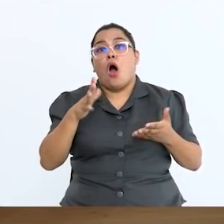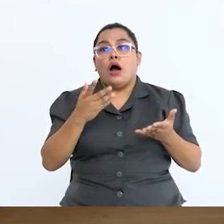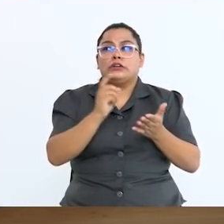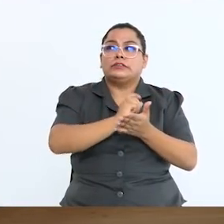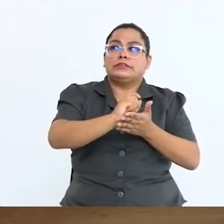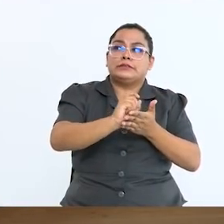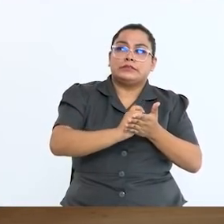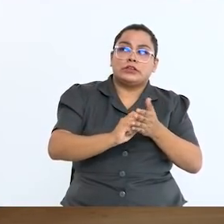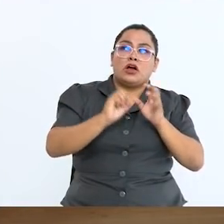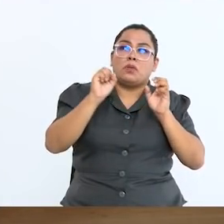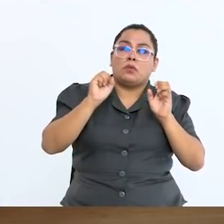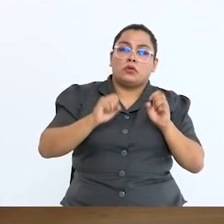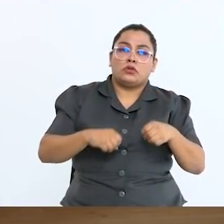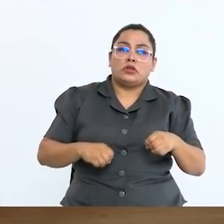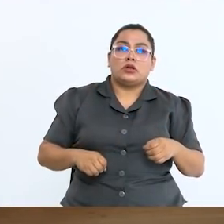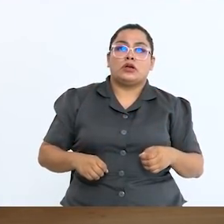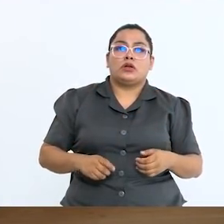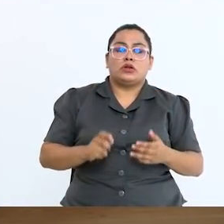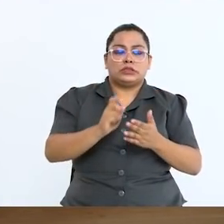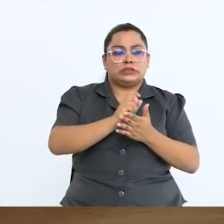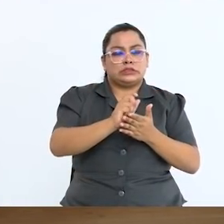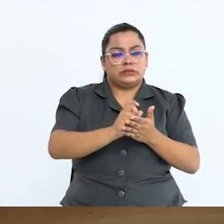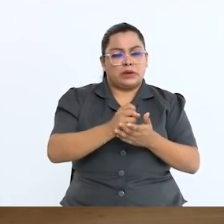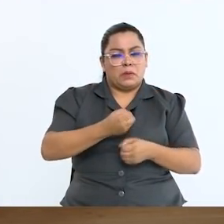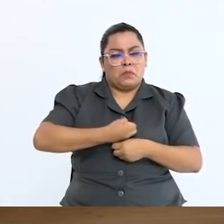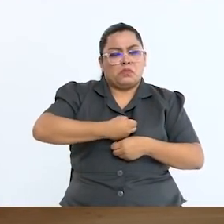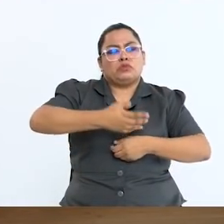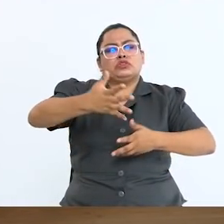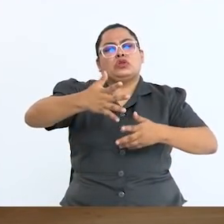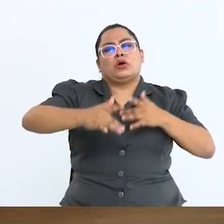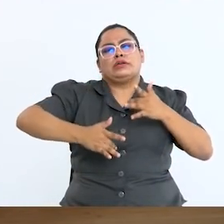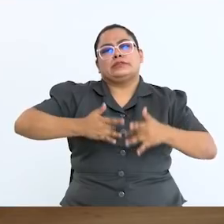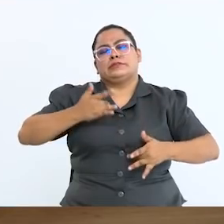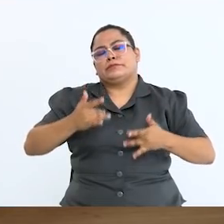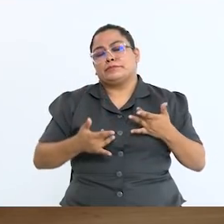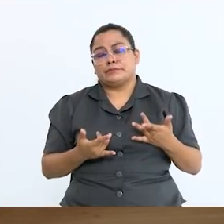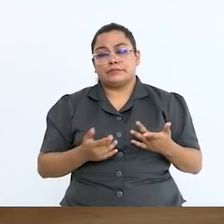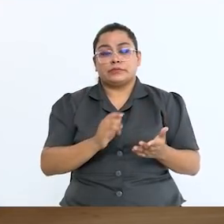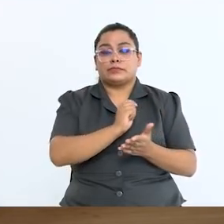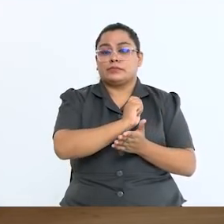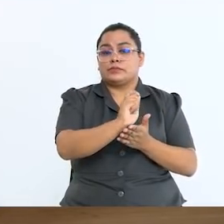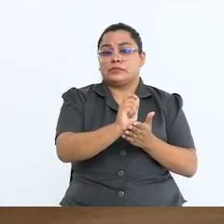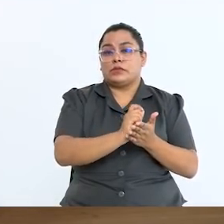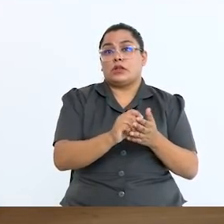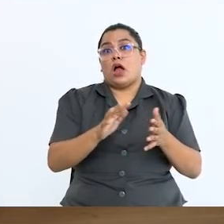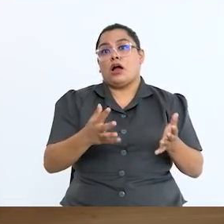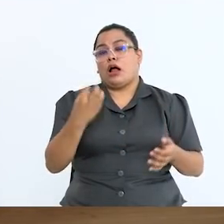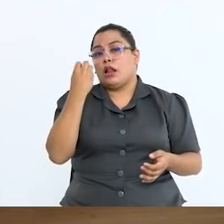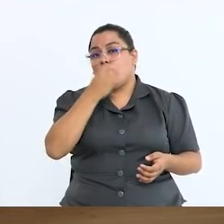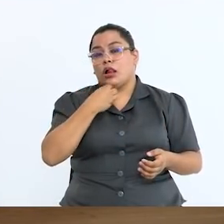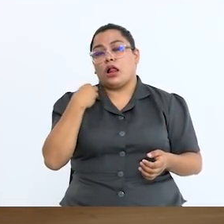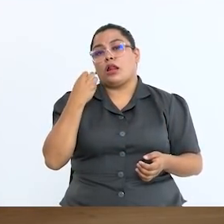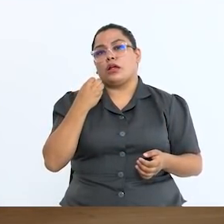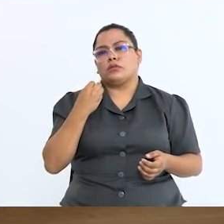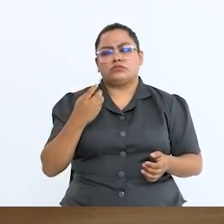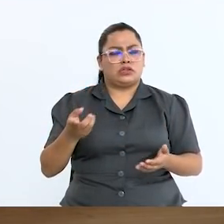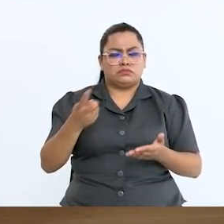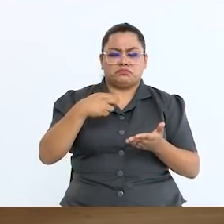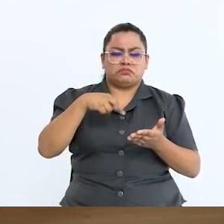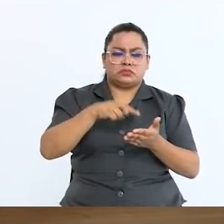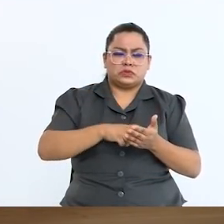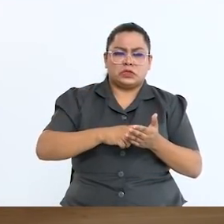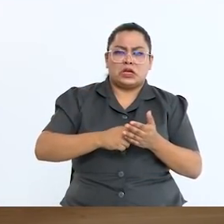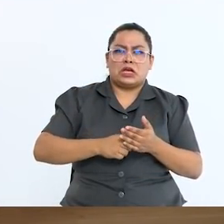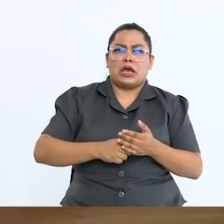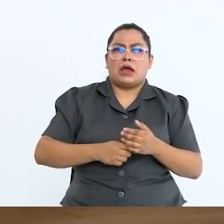oral o de forma escrita, pudiendo plasmar sus emociones, sus sentimientos en los textos o en la oralidad. Ya no se